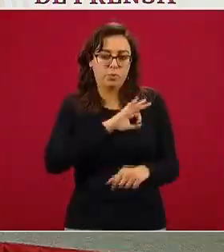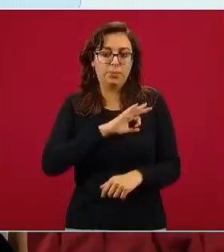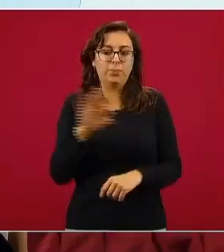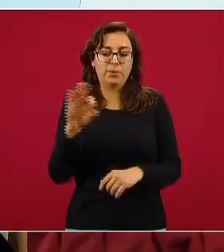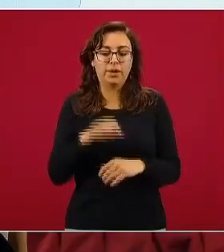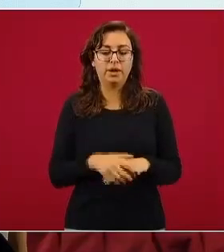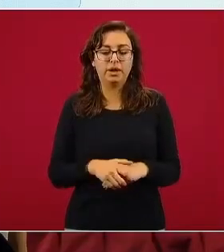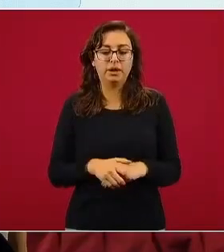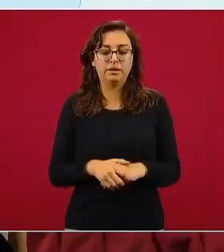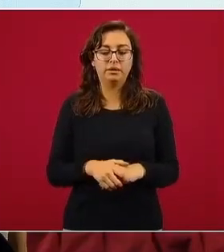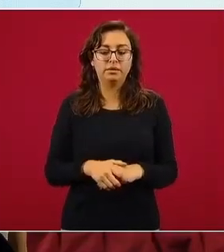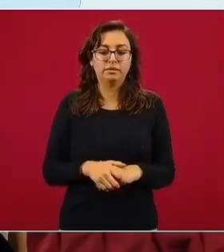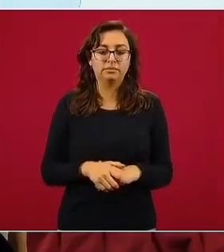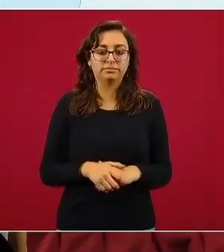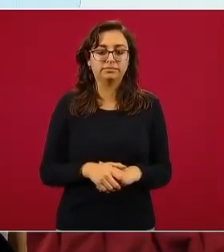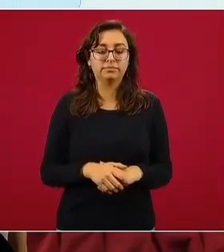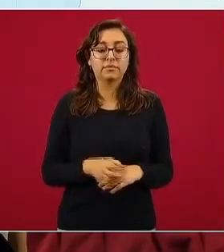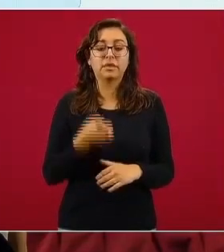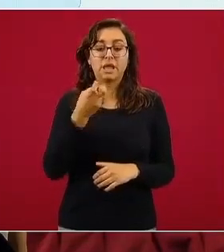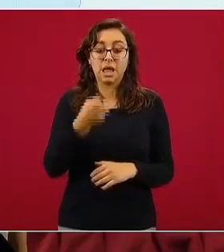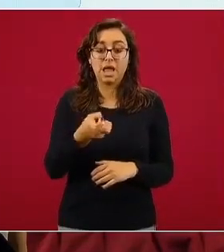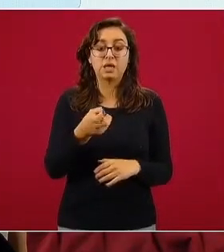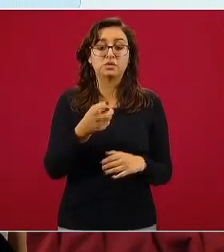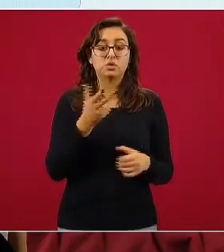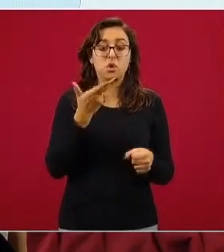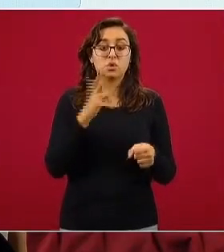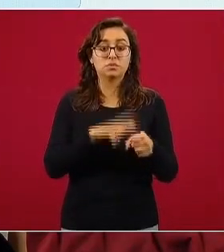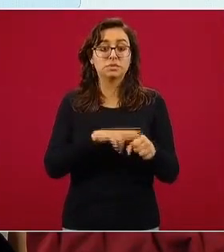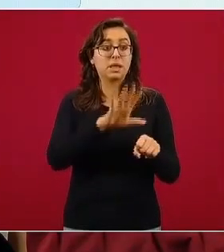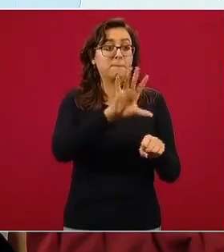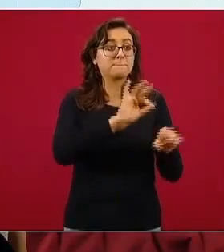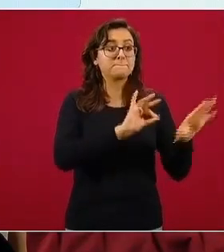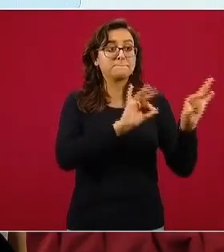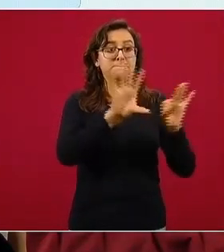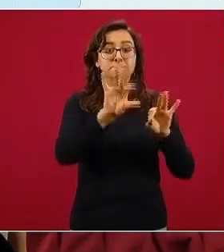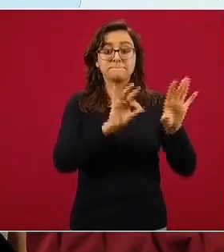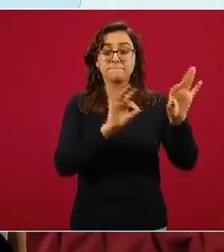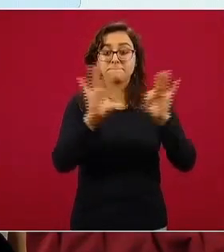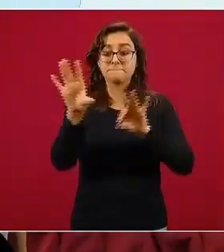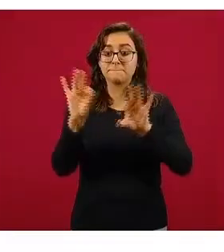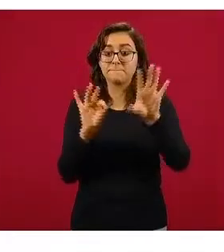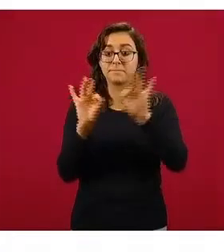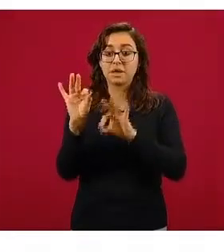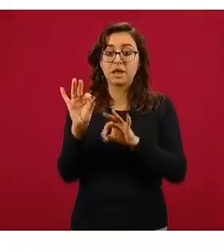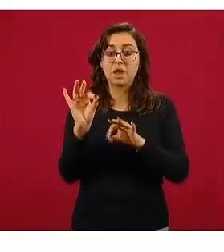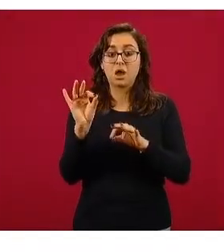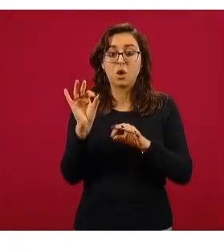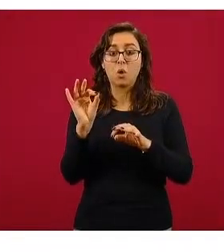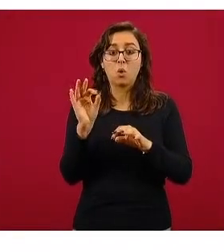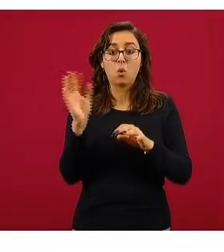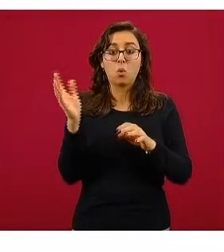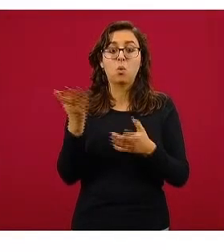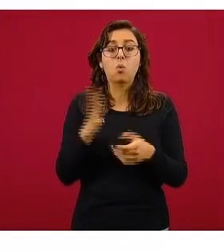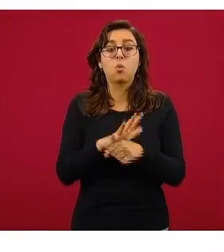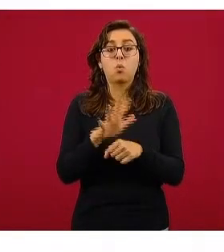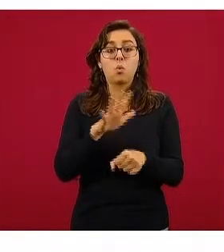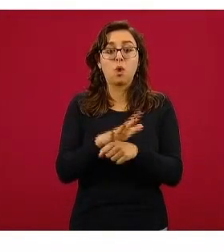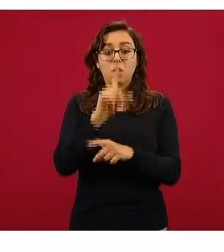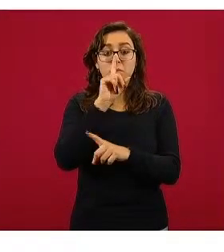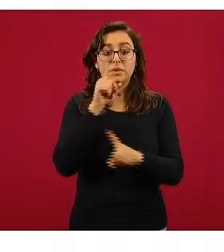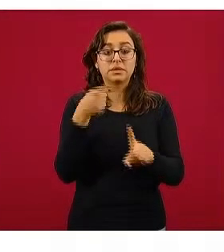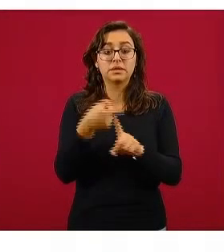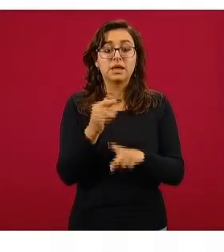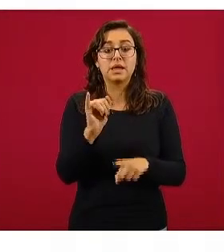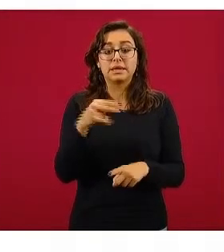nivel. Entonces así tendremos unidades seleccionadas hospitalarias que la idea es que también desde el INSABE y desde el